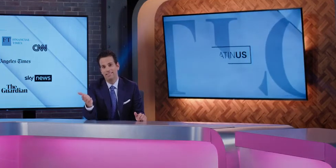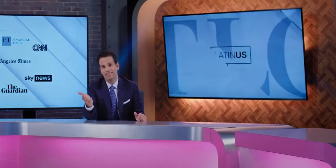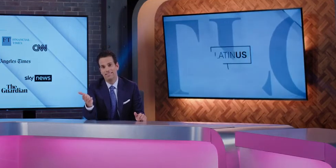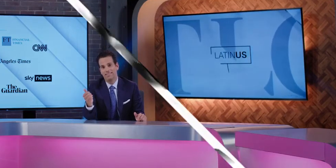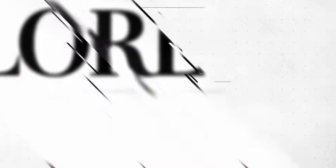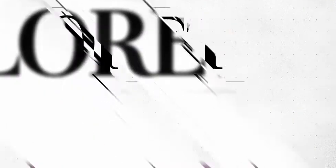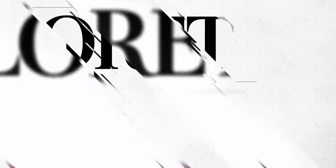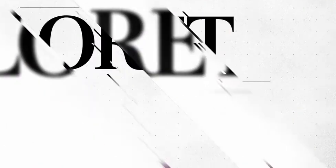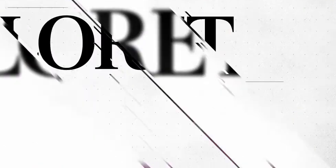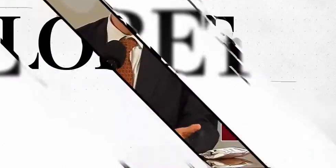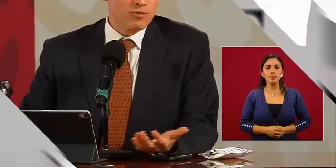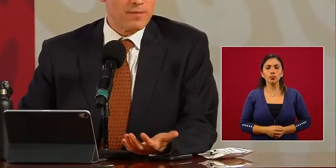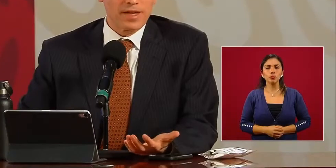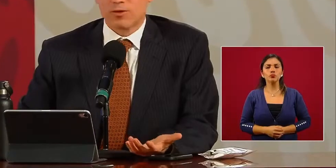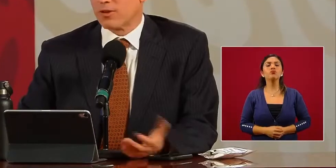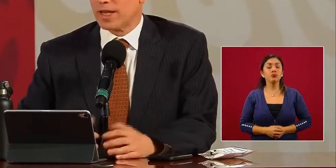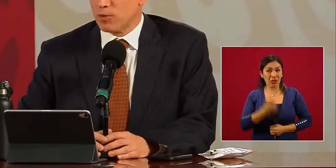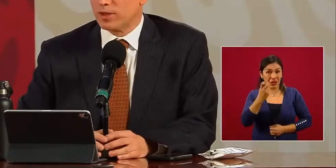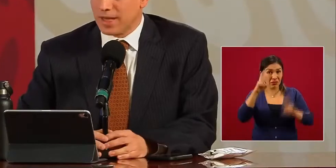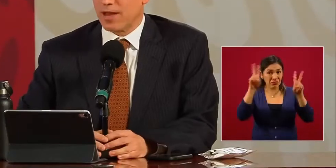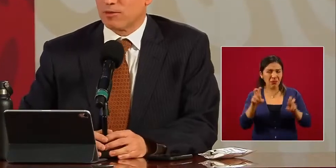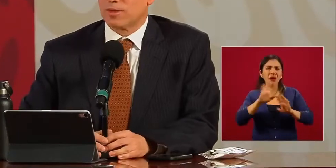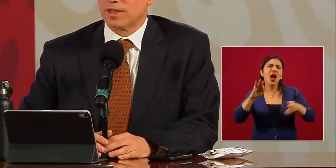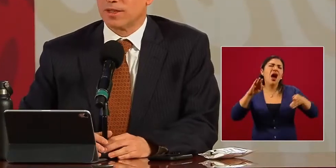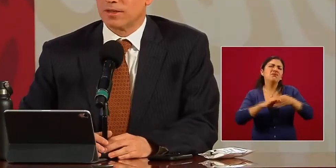Jazeera. Pues es un tema yo creo que ya